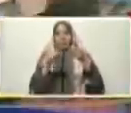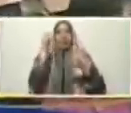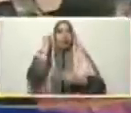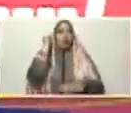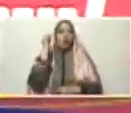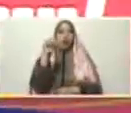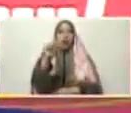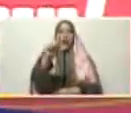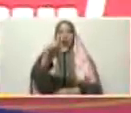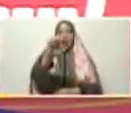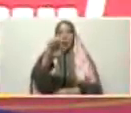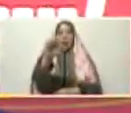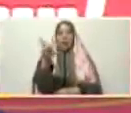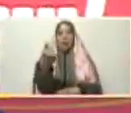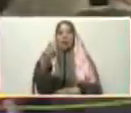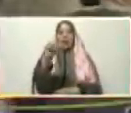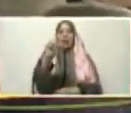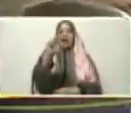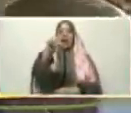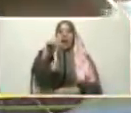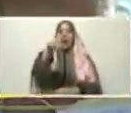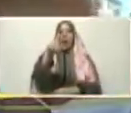jenny shearer carpet